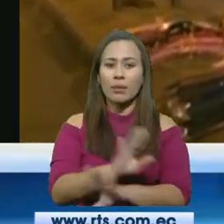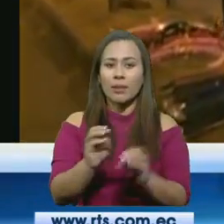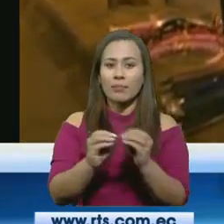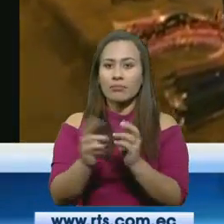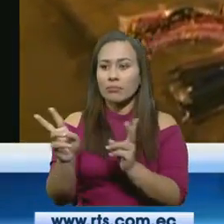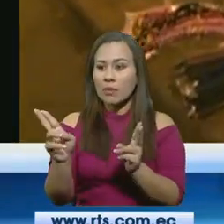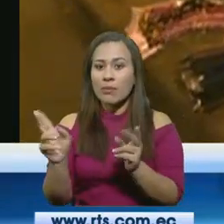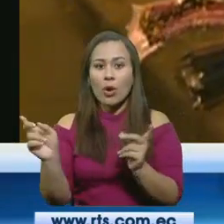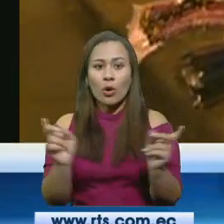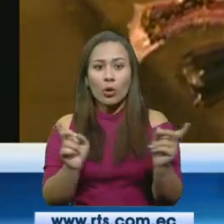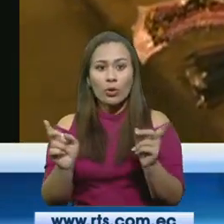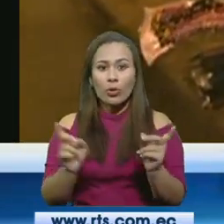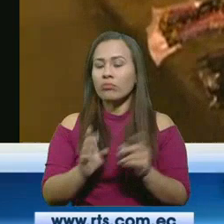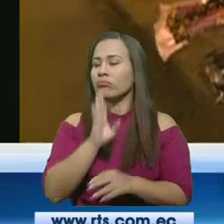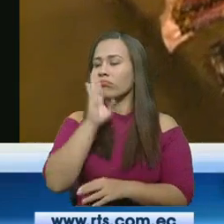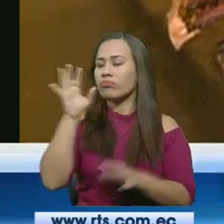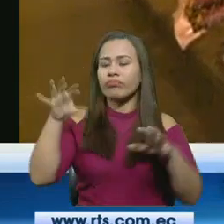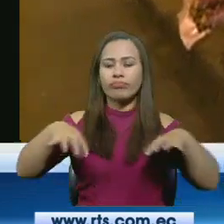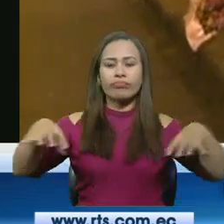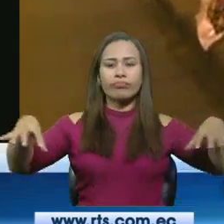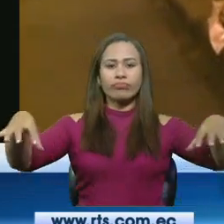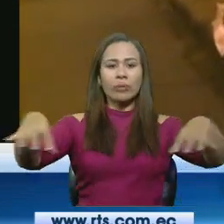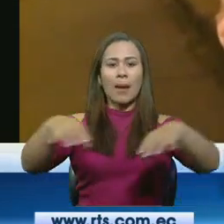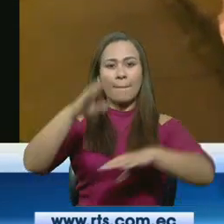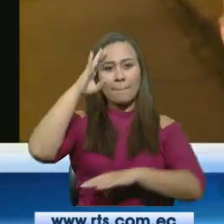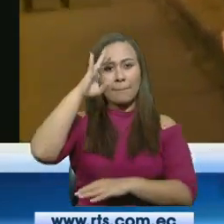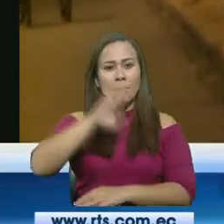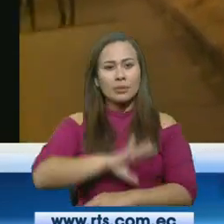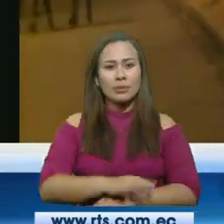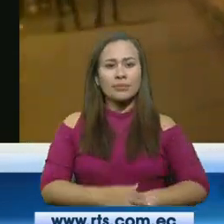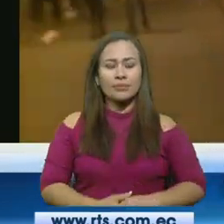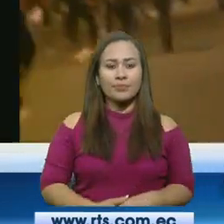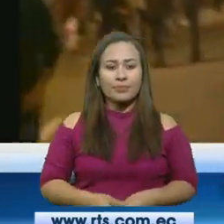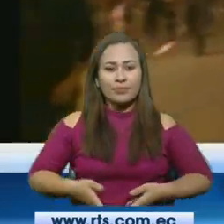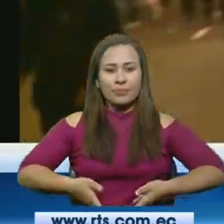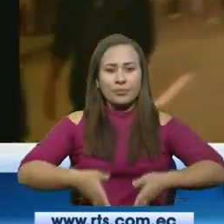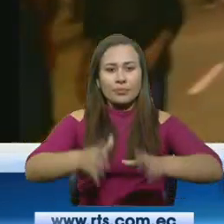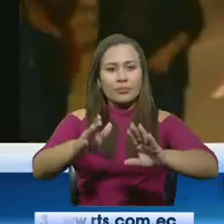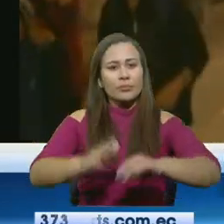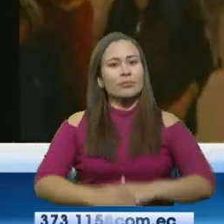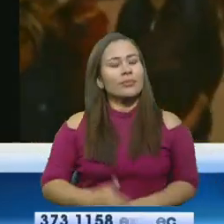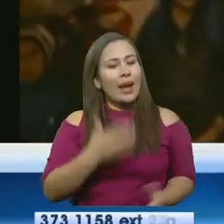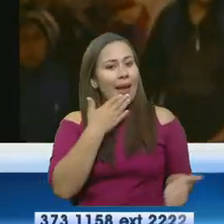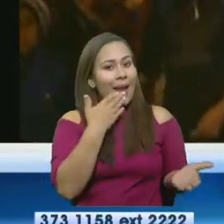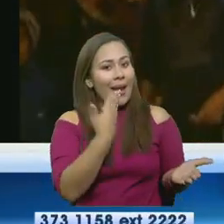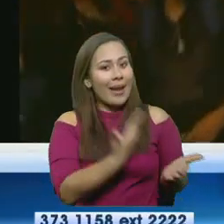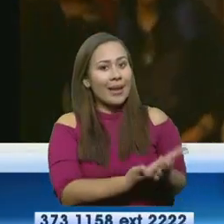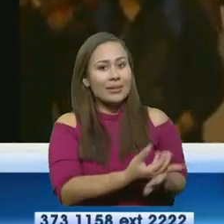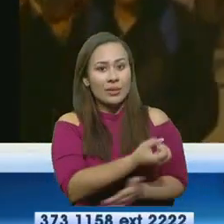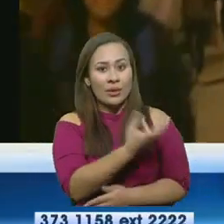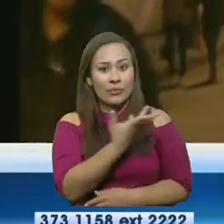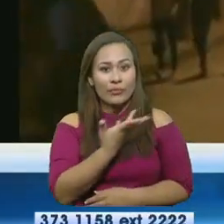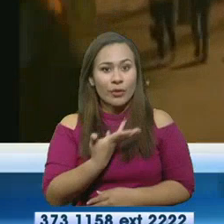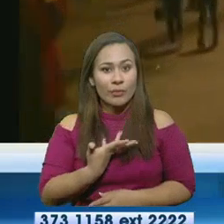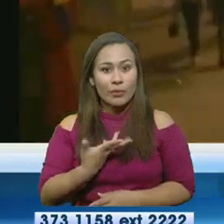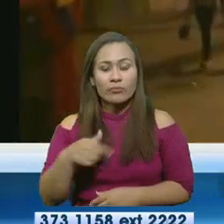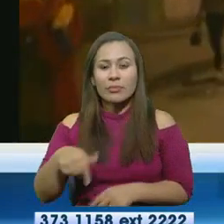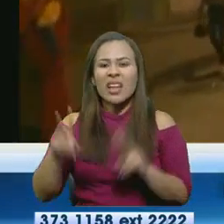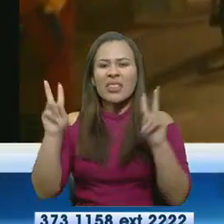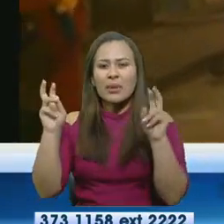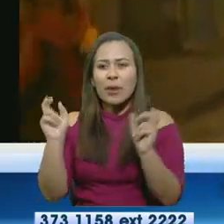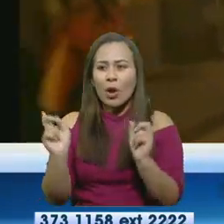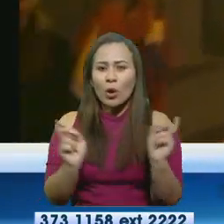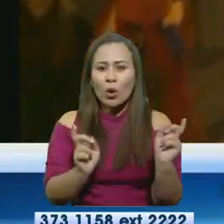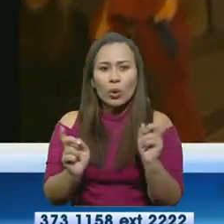y la misma cantidad de elementos policiales van a ser desplegados en la vía. Listo, mi mayor, muchas gracias. Con este operativo de